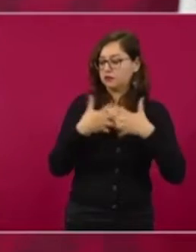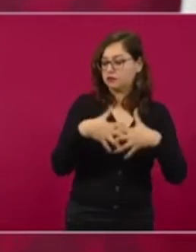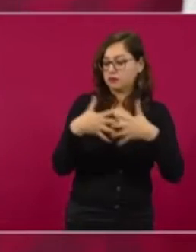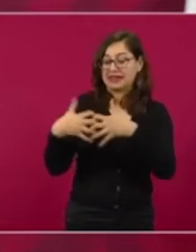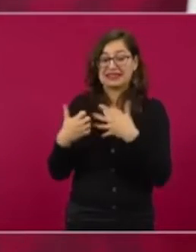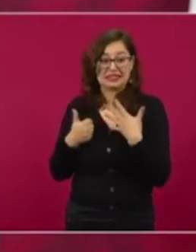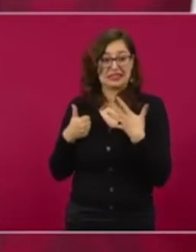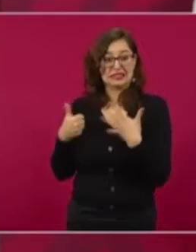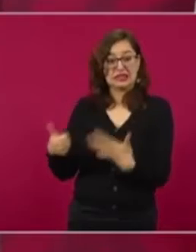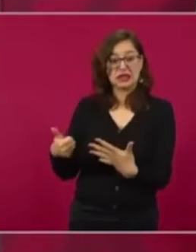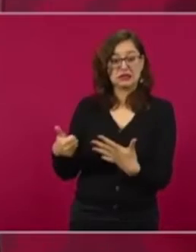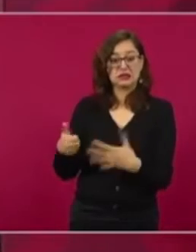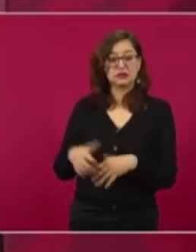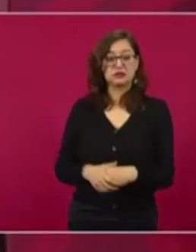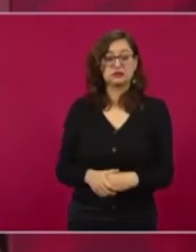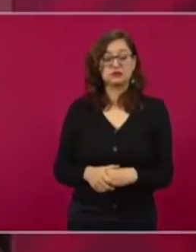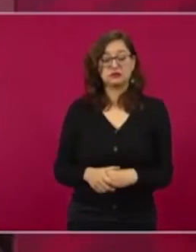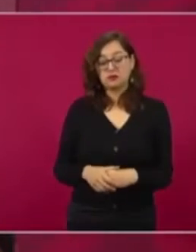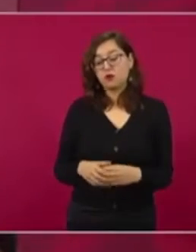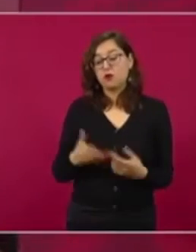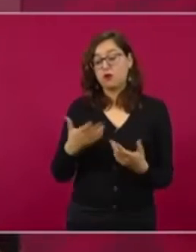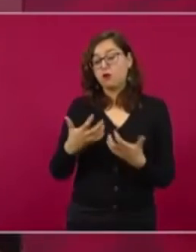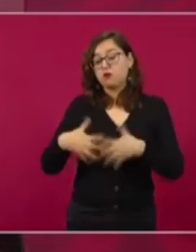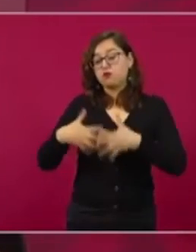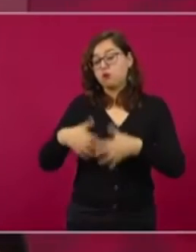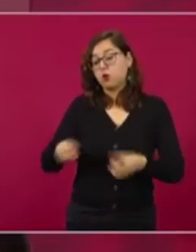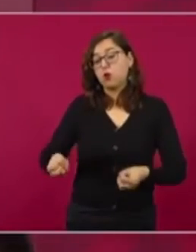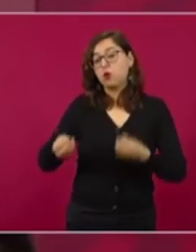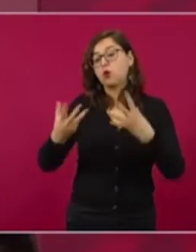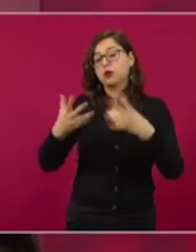procesando 38%.